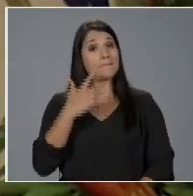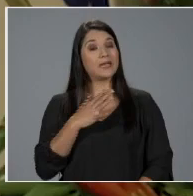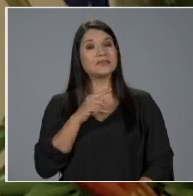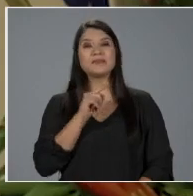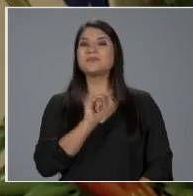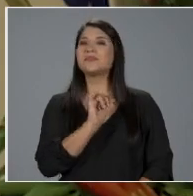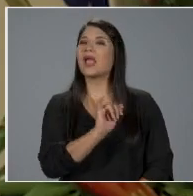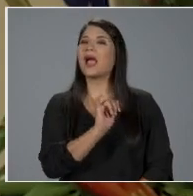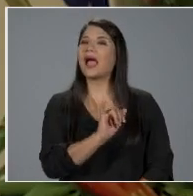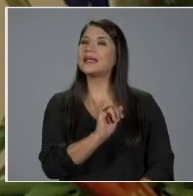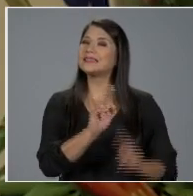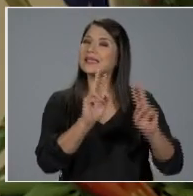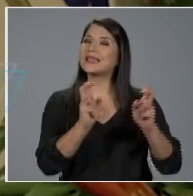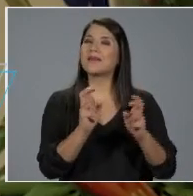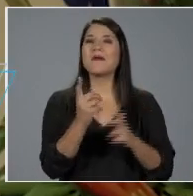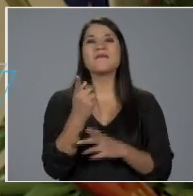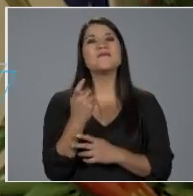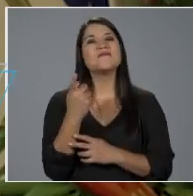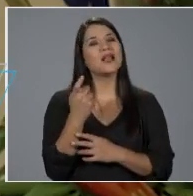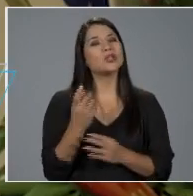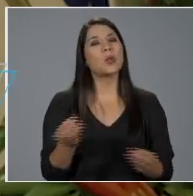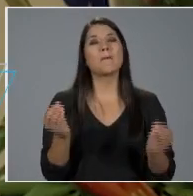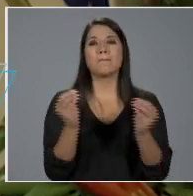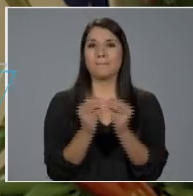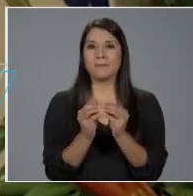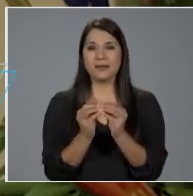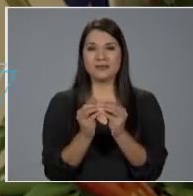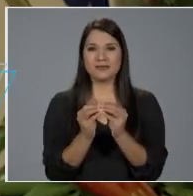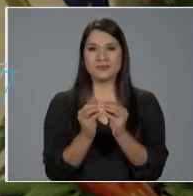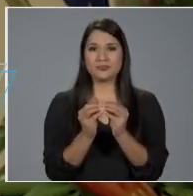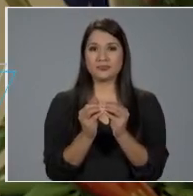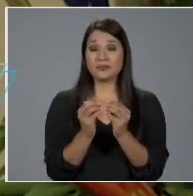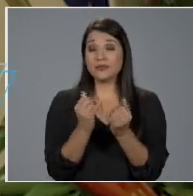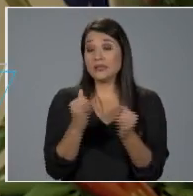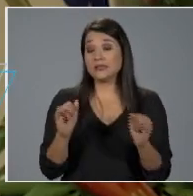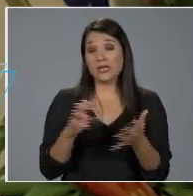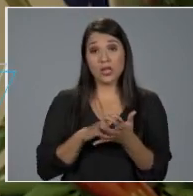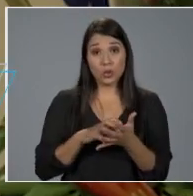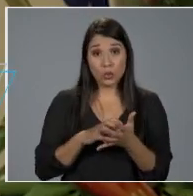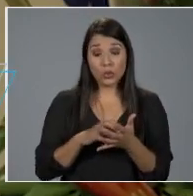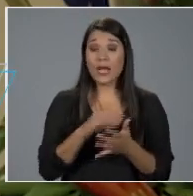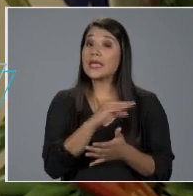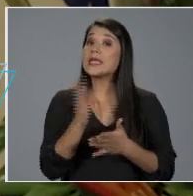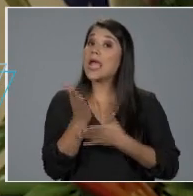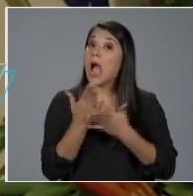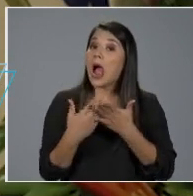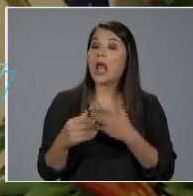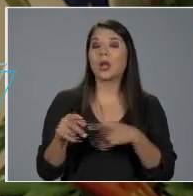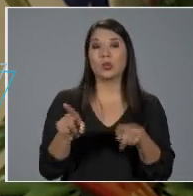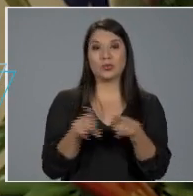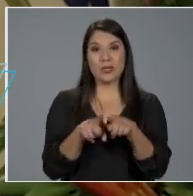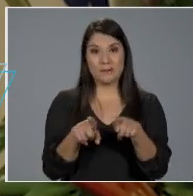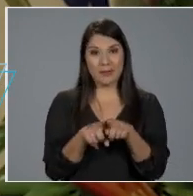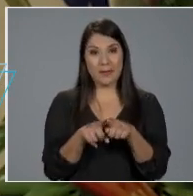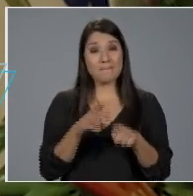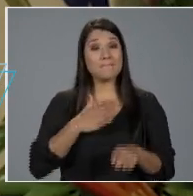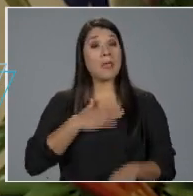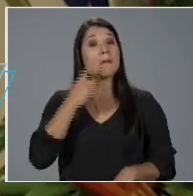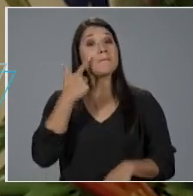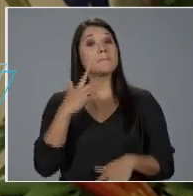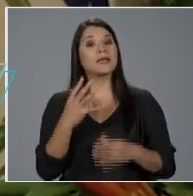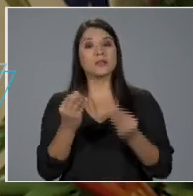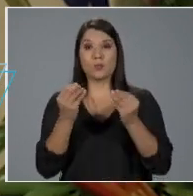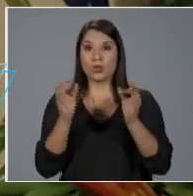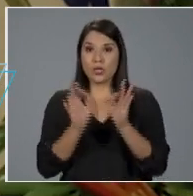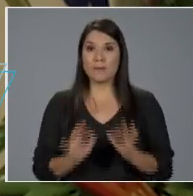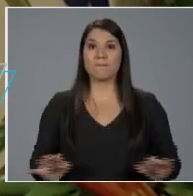él quedó debiendo sin la menor duda. Y algo que también me parece